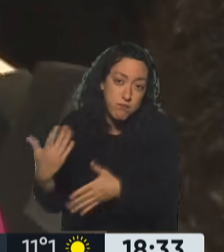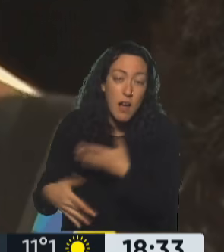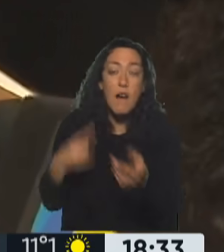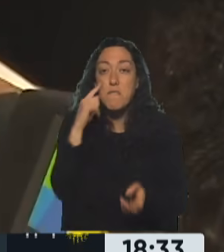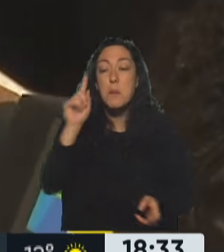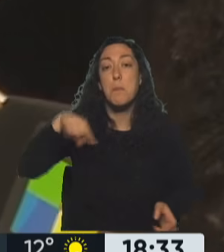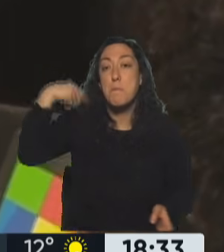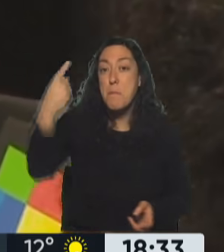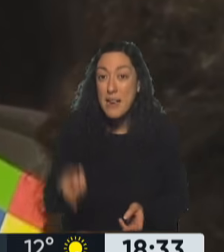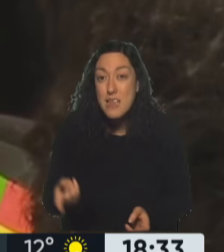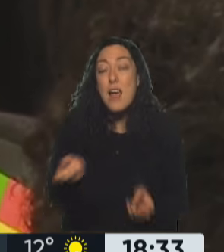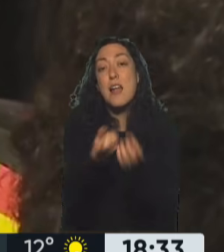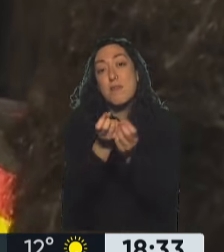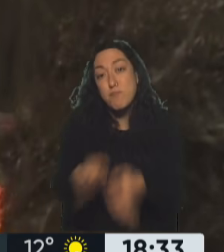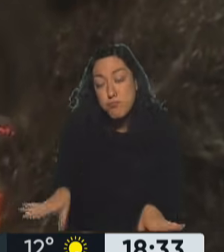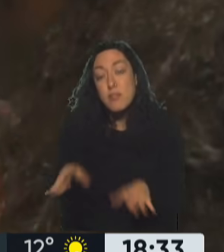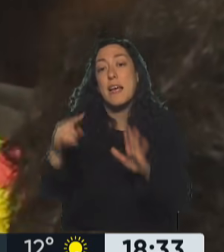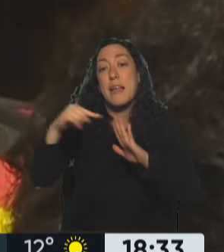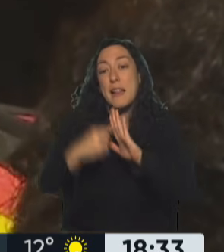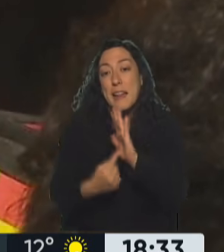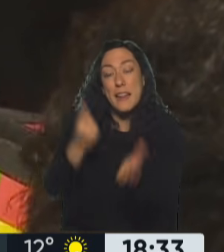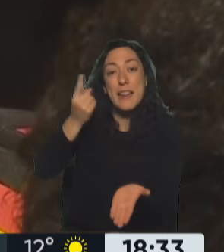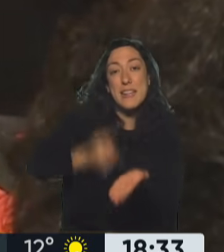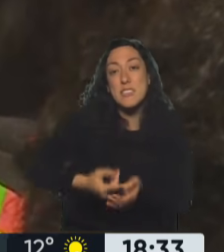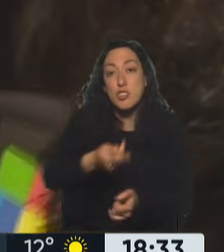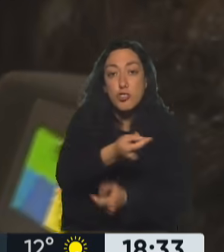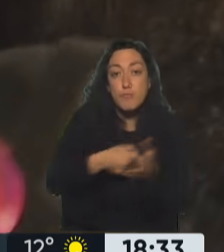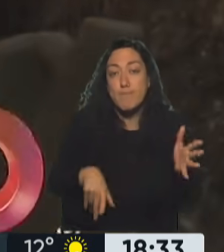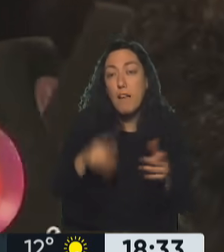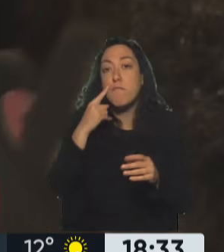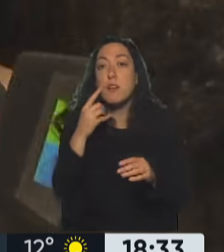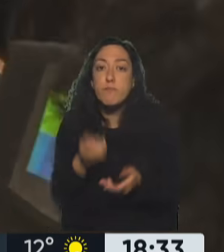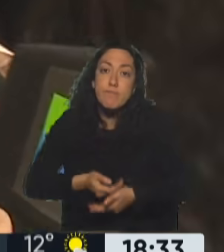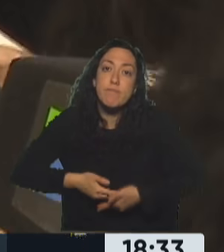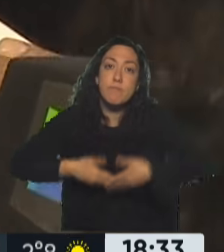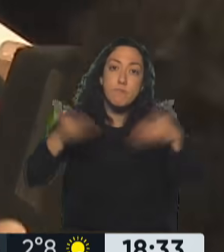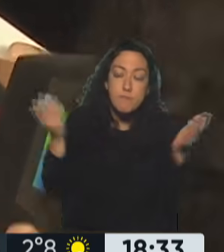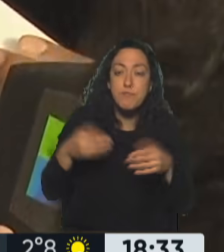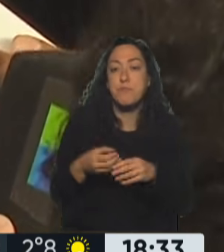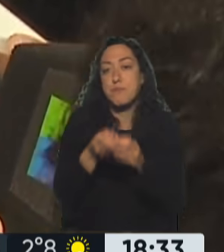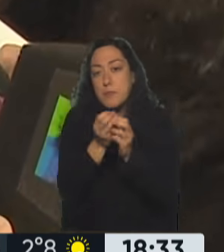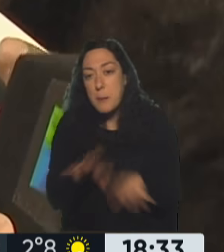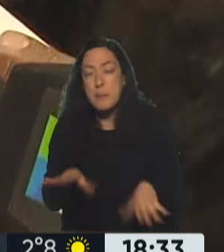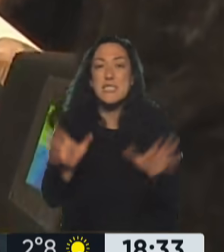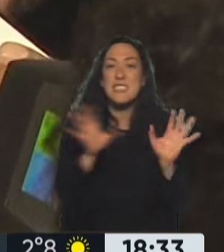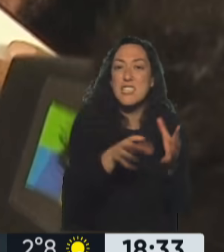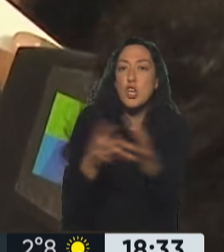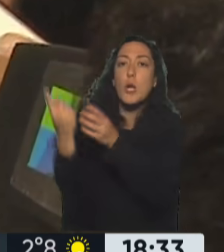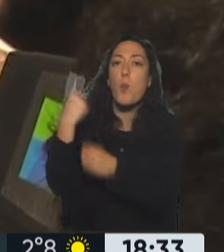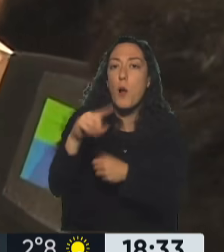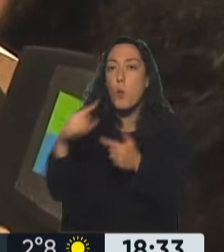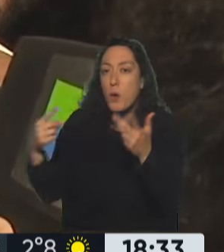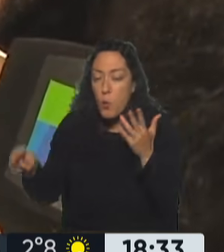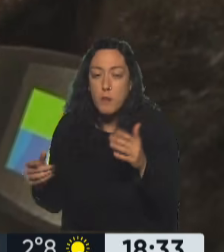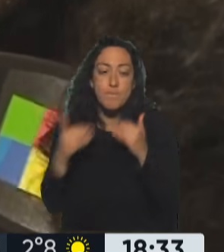de mañana cuáles son las medidas que vamos lanzando, cuántas son las medidas y a qué sectores abarcan. Sí, lo que les